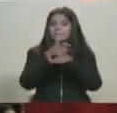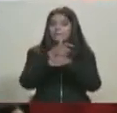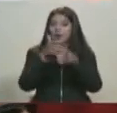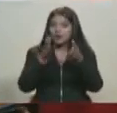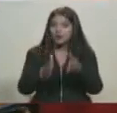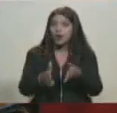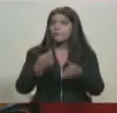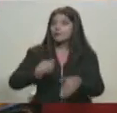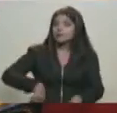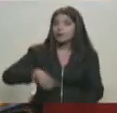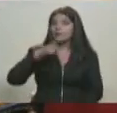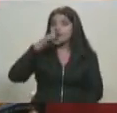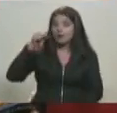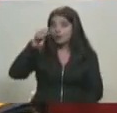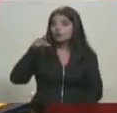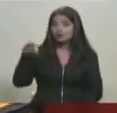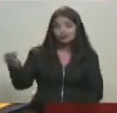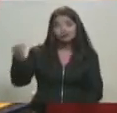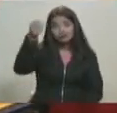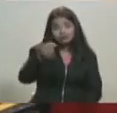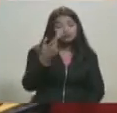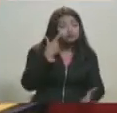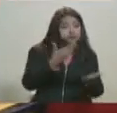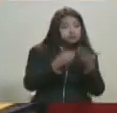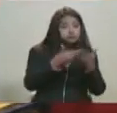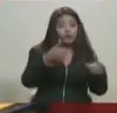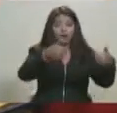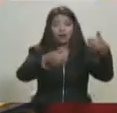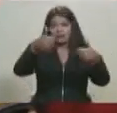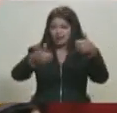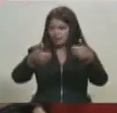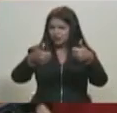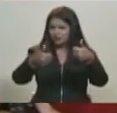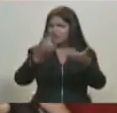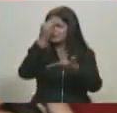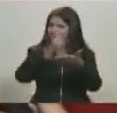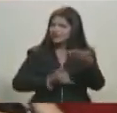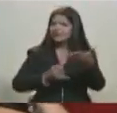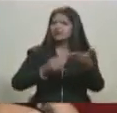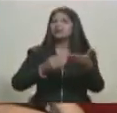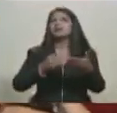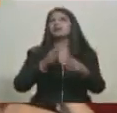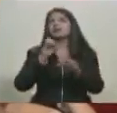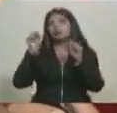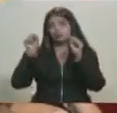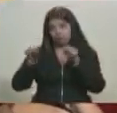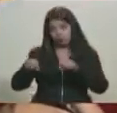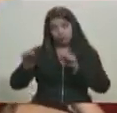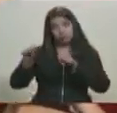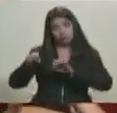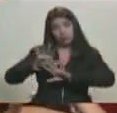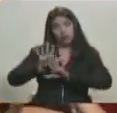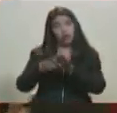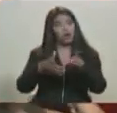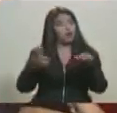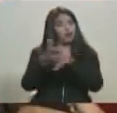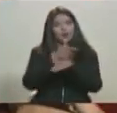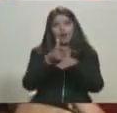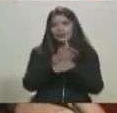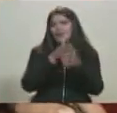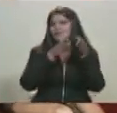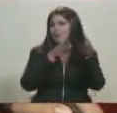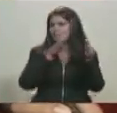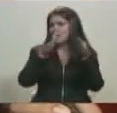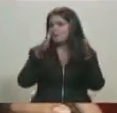delegado a usted que fuera el encargado de revisar estas postulaciones. ¿Se van a inscribir del día? Claro, claro, nuestra gente se va a inscribir en todas las